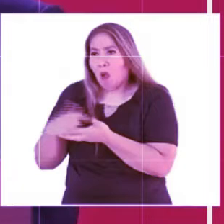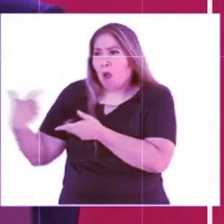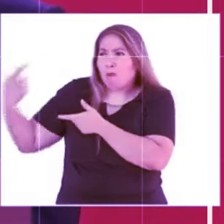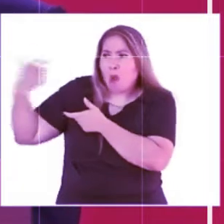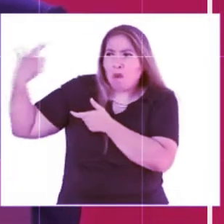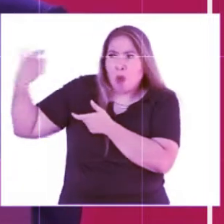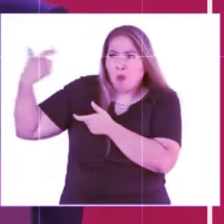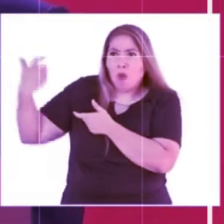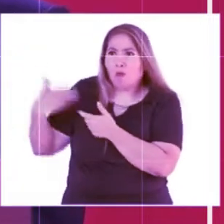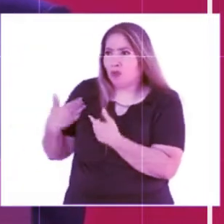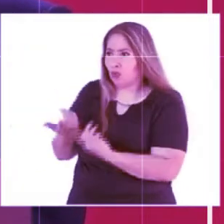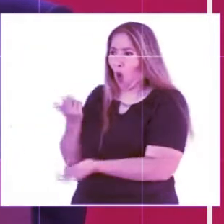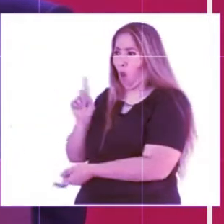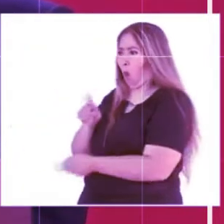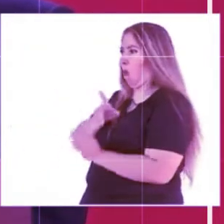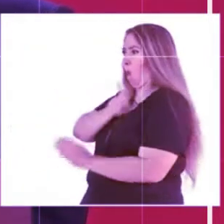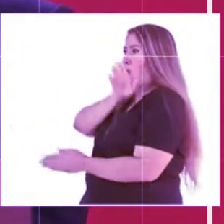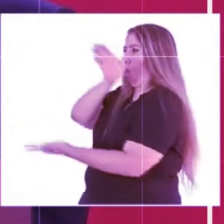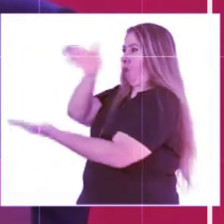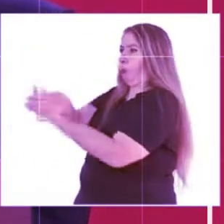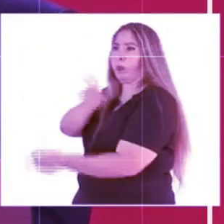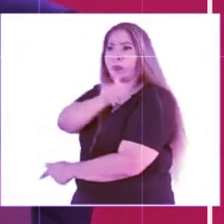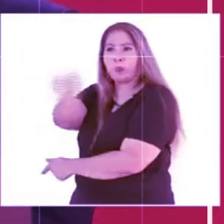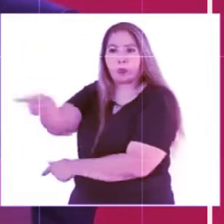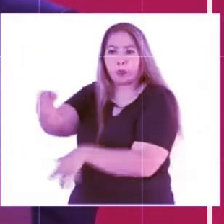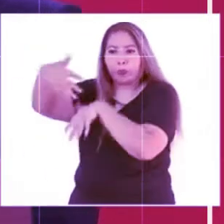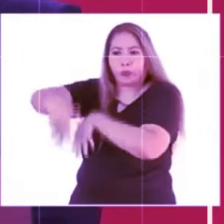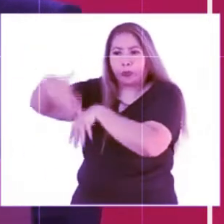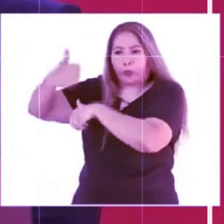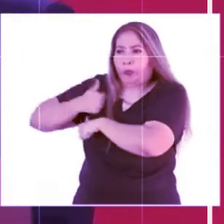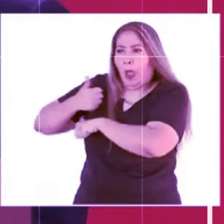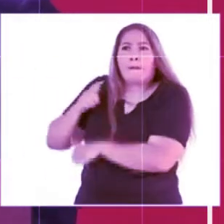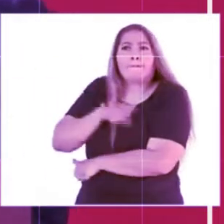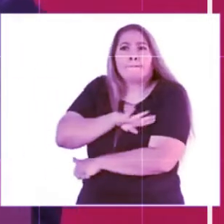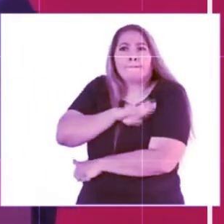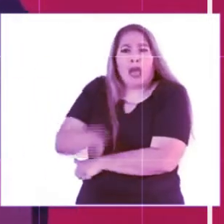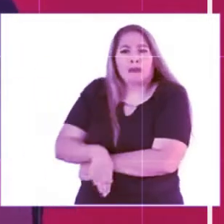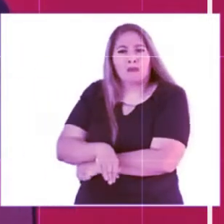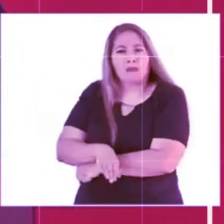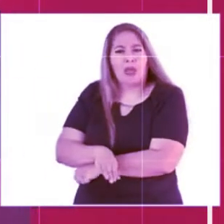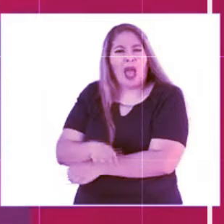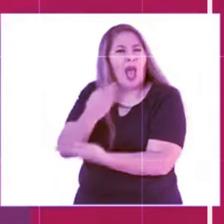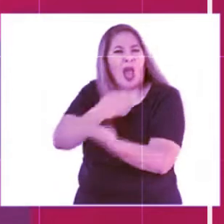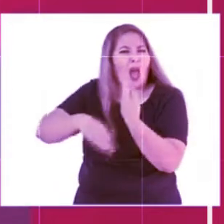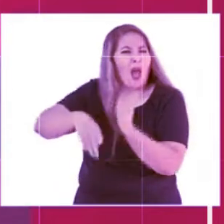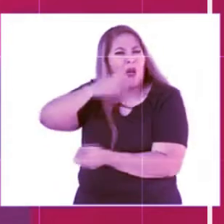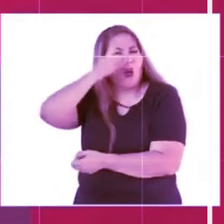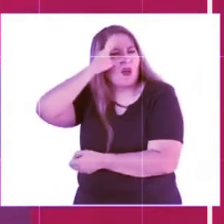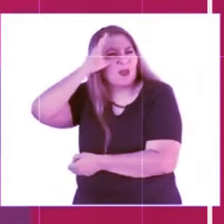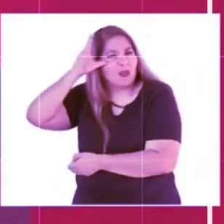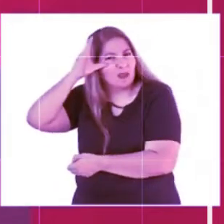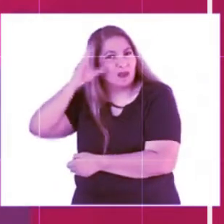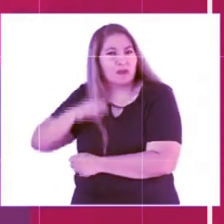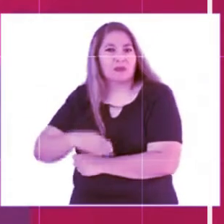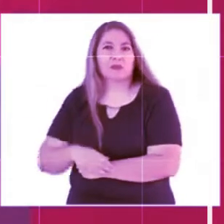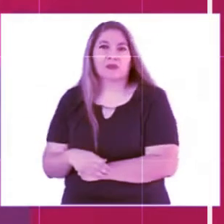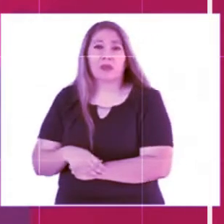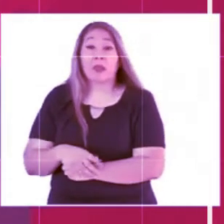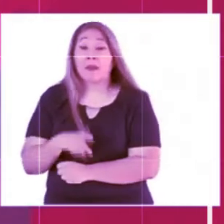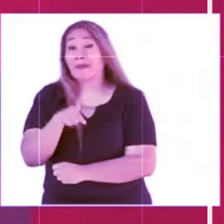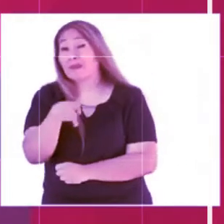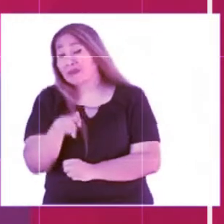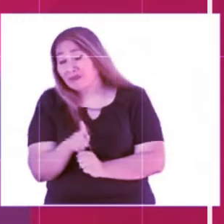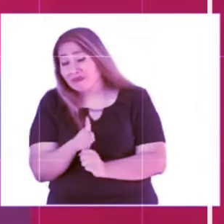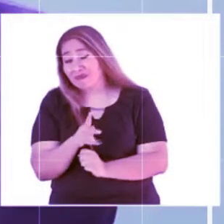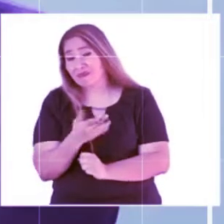tiroteo, ordenó a la tropa: maten a los chinos. Sin